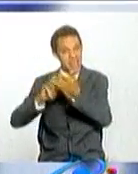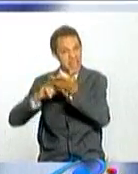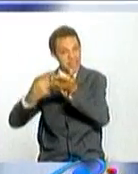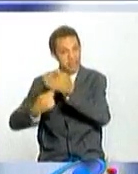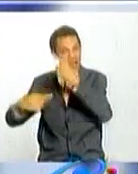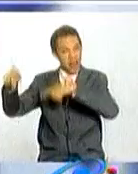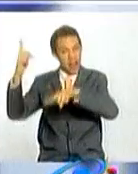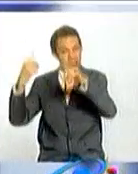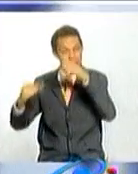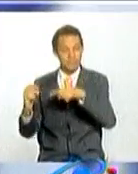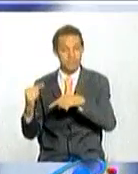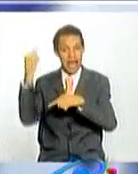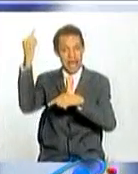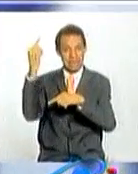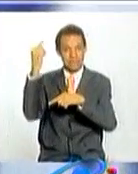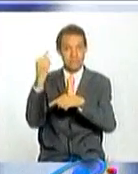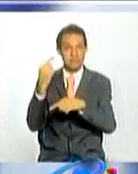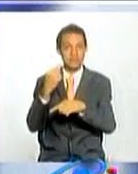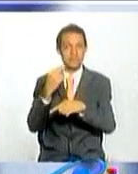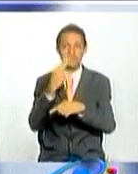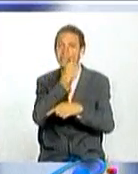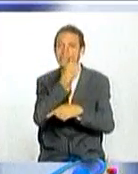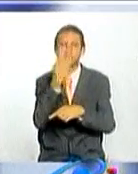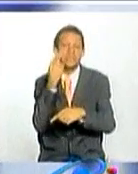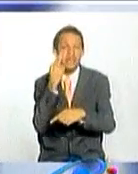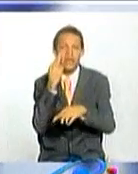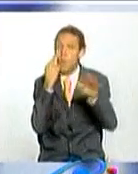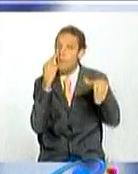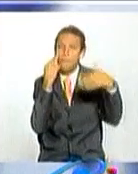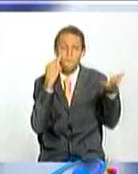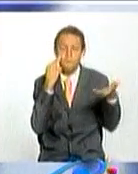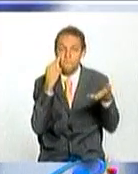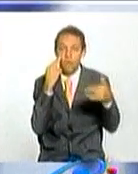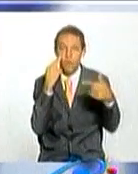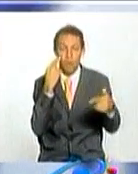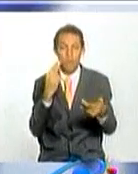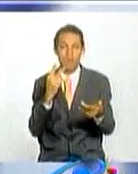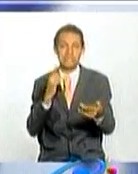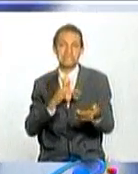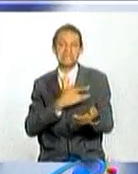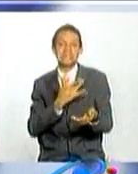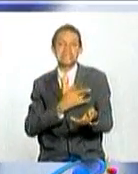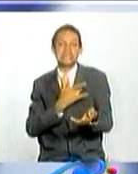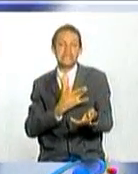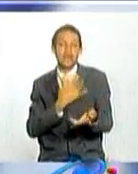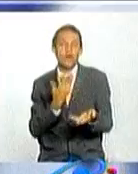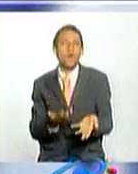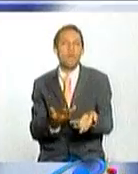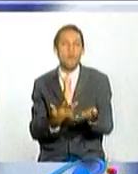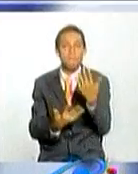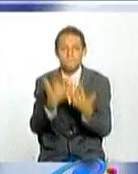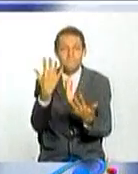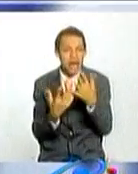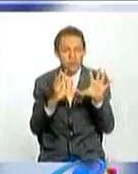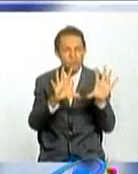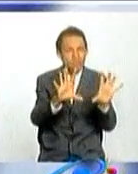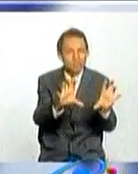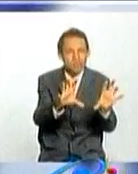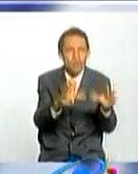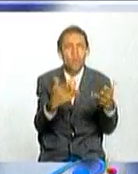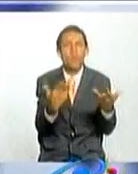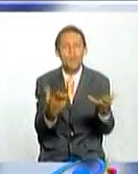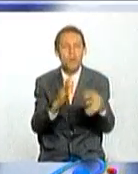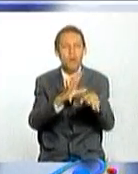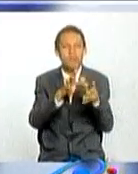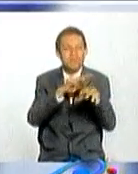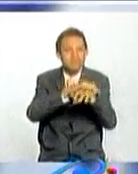el seno, eso es lo que uno sabe que existe. Yo lo puedo percibir con el tacto. pero es que yo lo puedo casi que descubrir con el